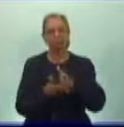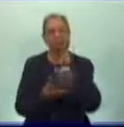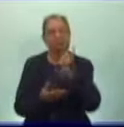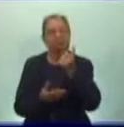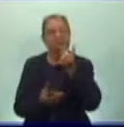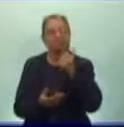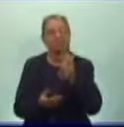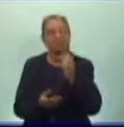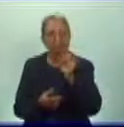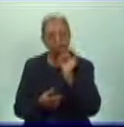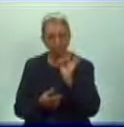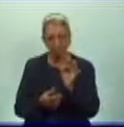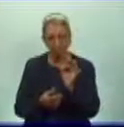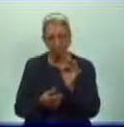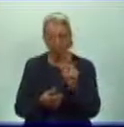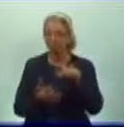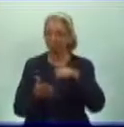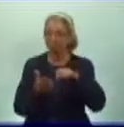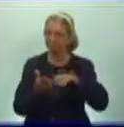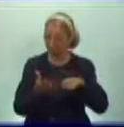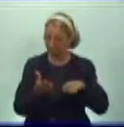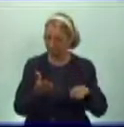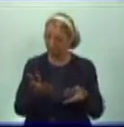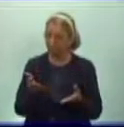la voy a dejar en pantalla para que la puedan copiar.